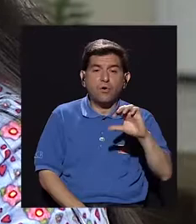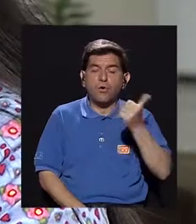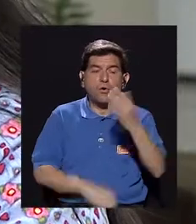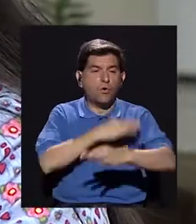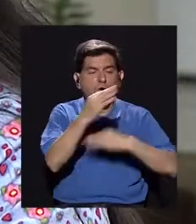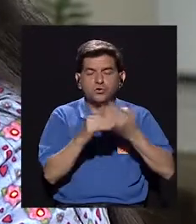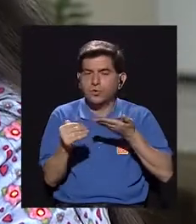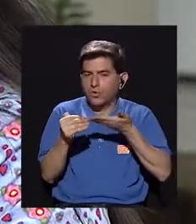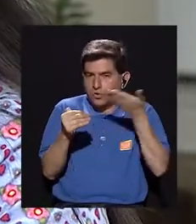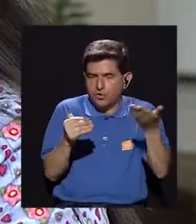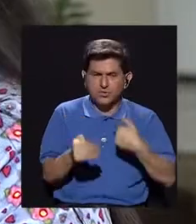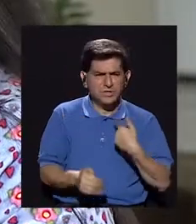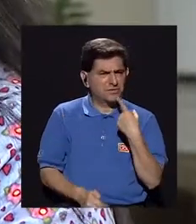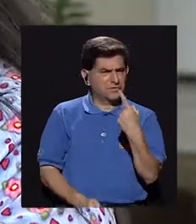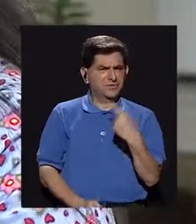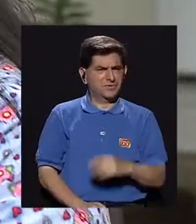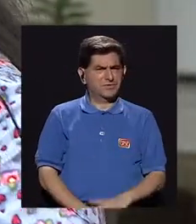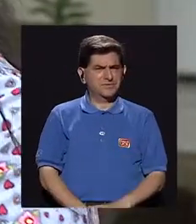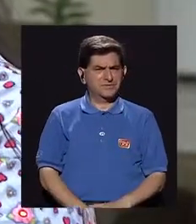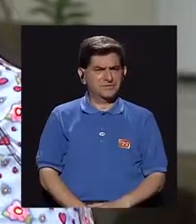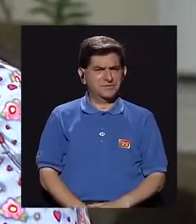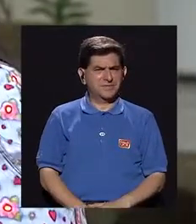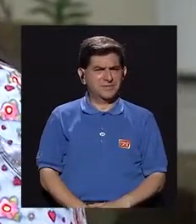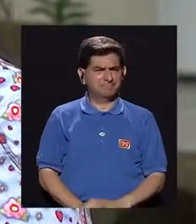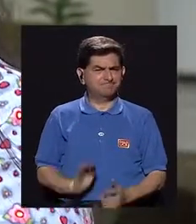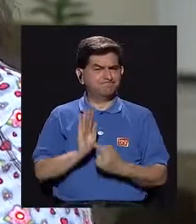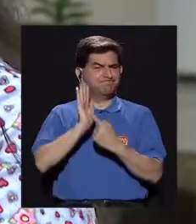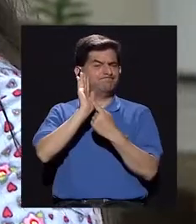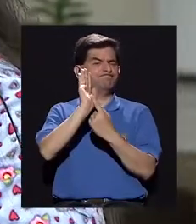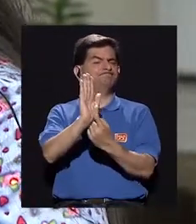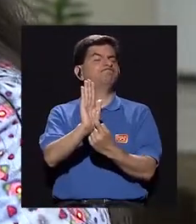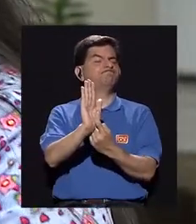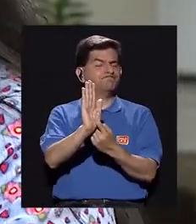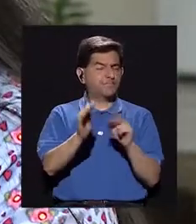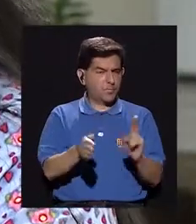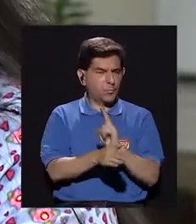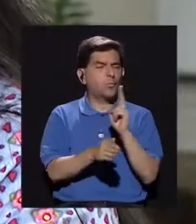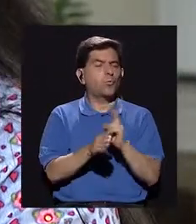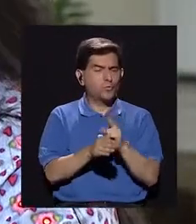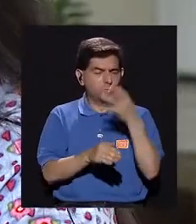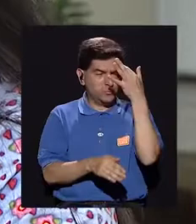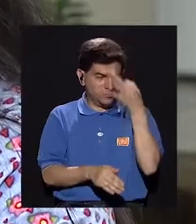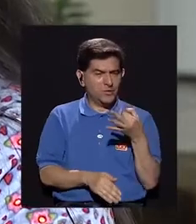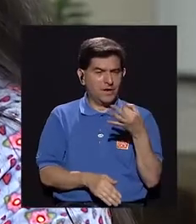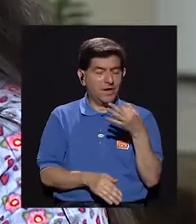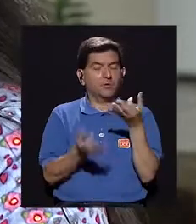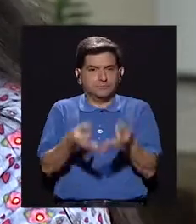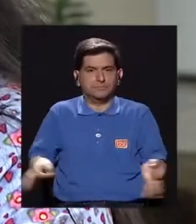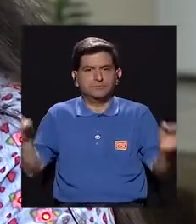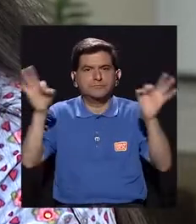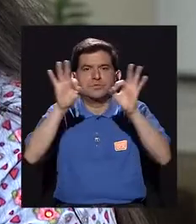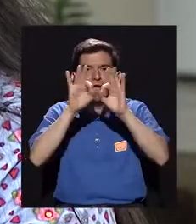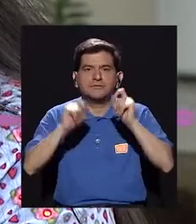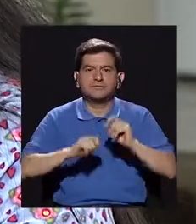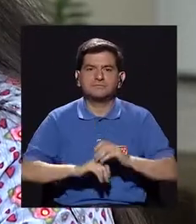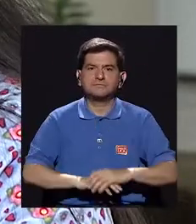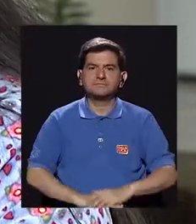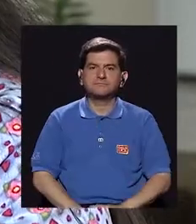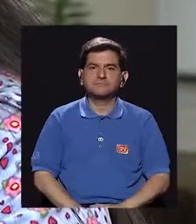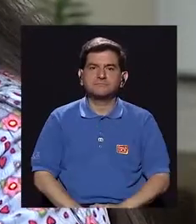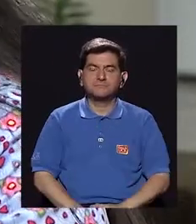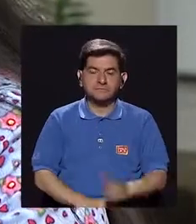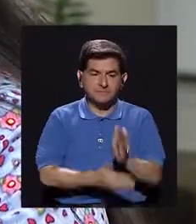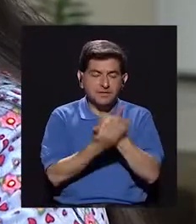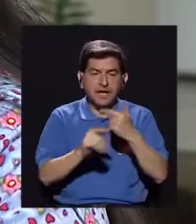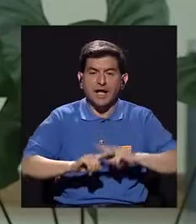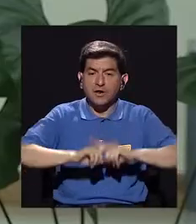o cualquier otro elemento que uno dice, mira, que me indiquen consumo, eso es importante.